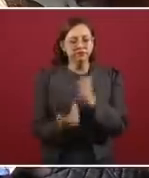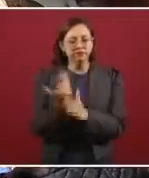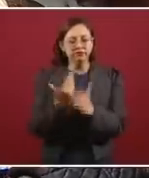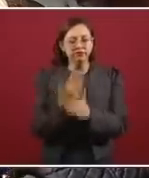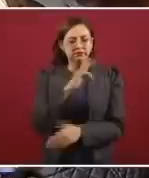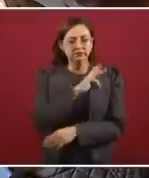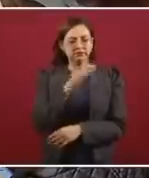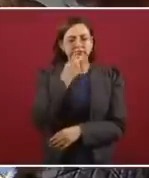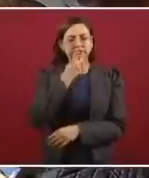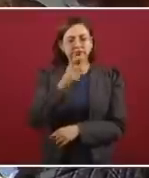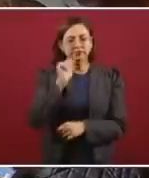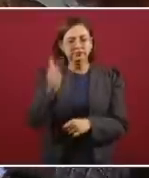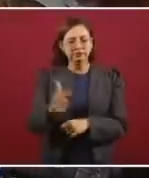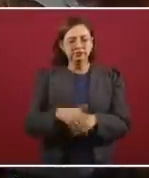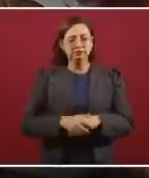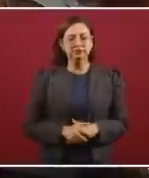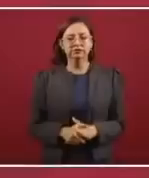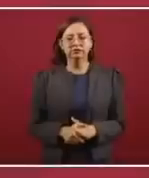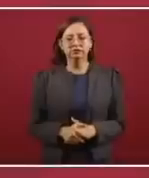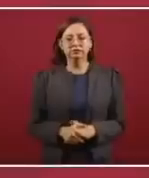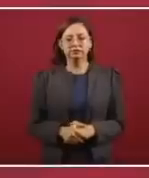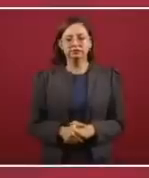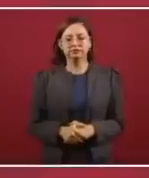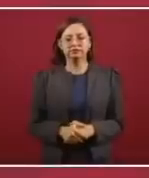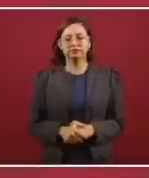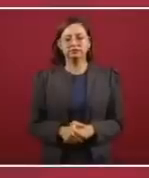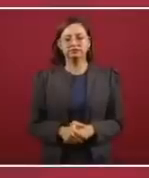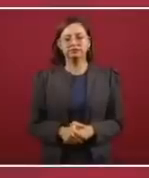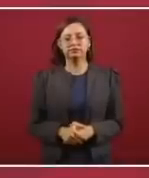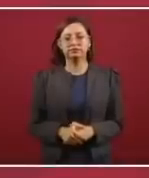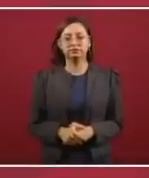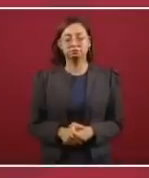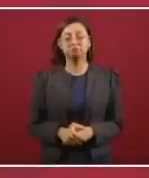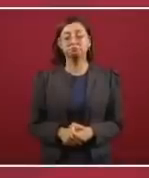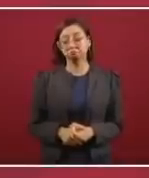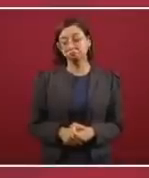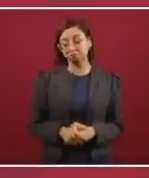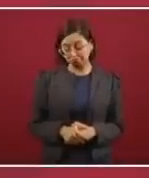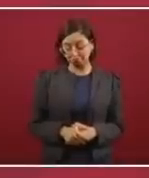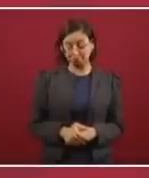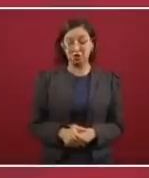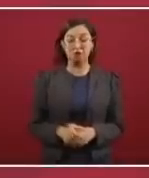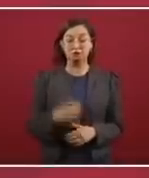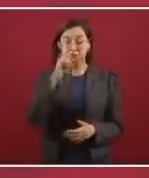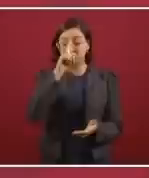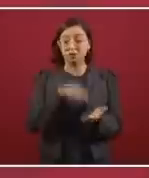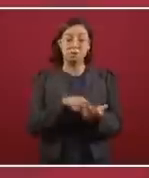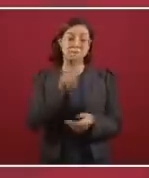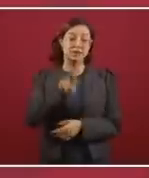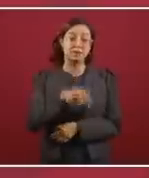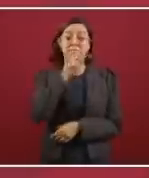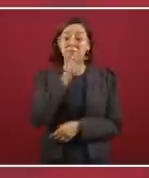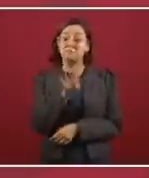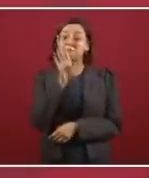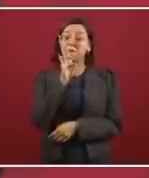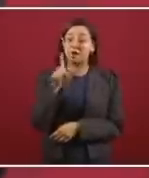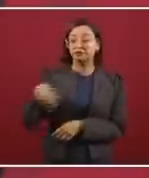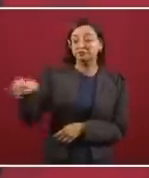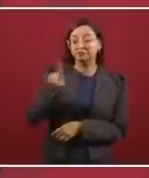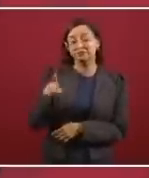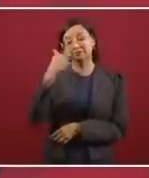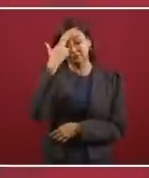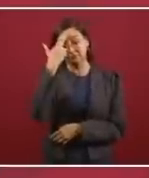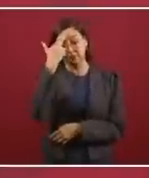que tienen toda la razón las madres, los padres de familia de los jóvenes desaparecidos